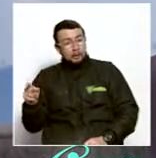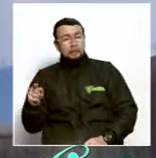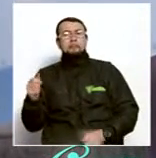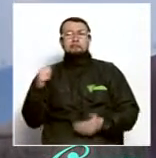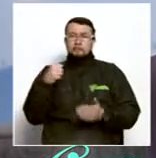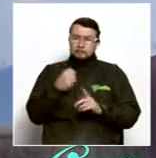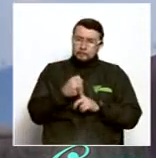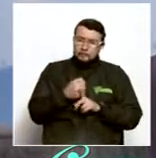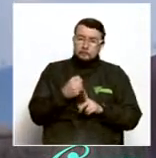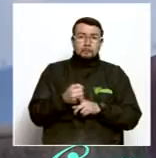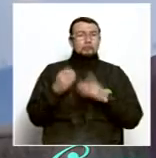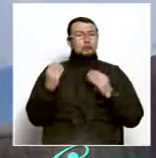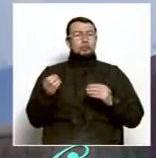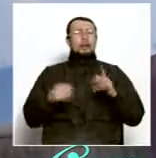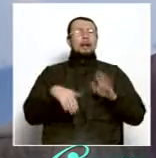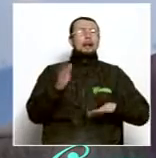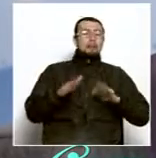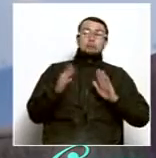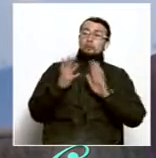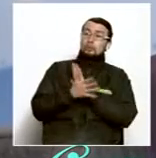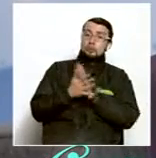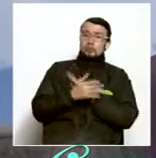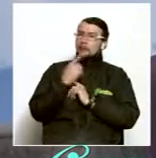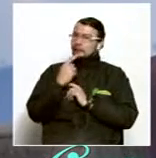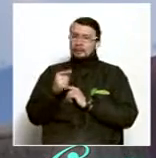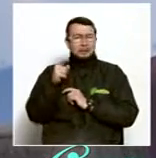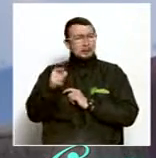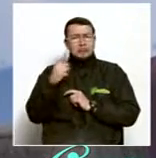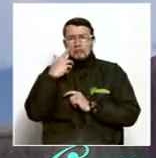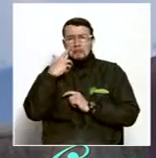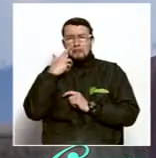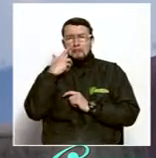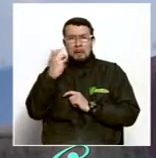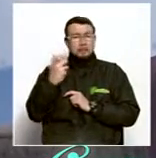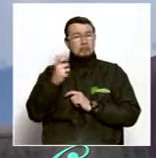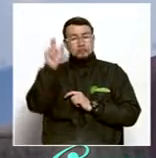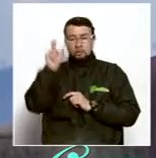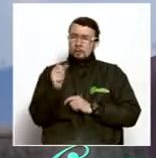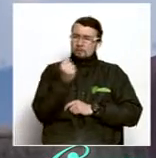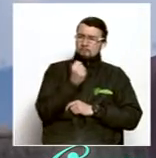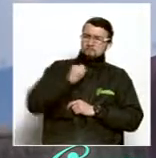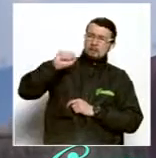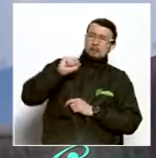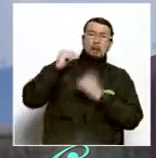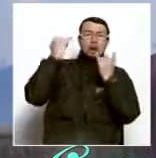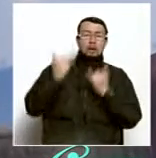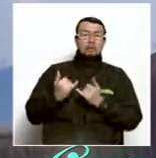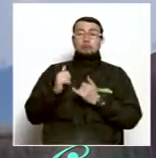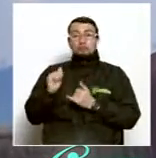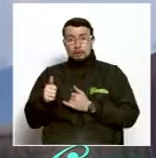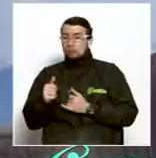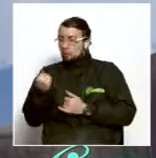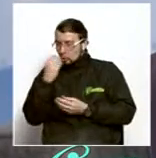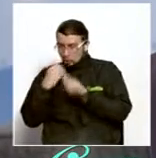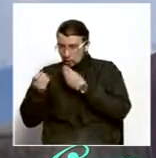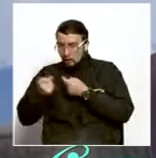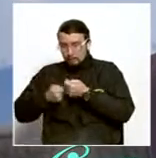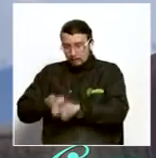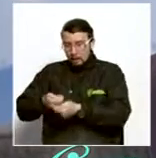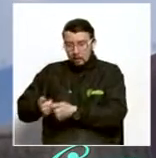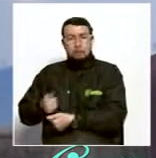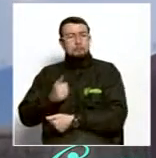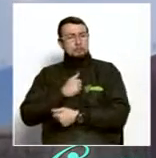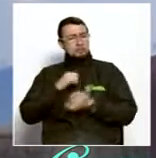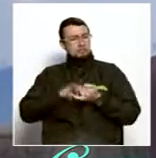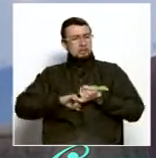reitera en muchas ocasiones, dice que el acto más revolucionario que puede hacer una persona en este tiempo es sembrar su propio alimento,